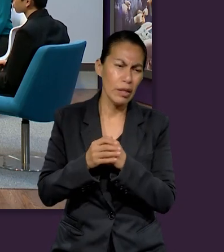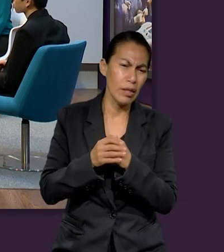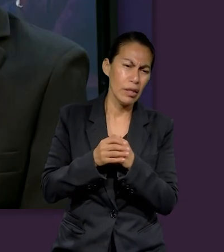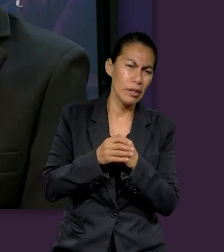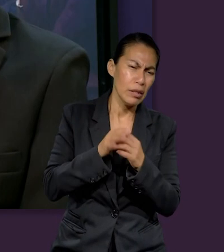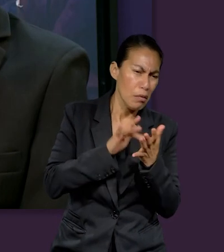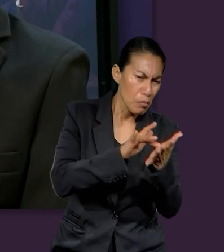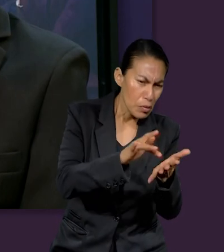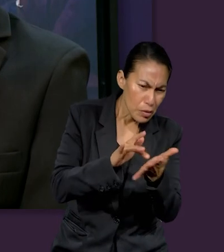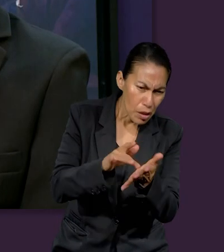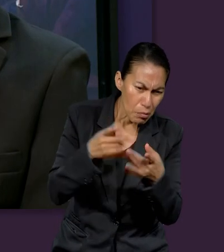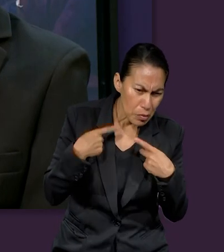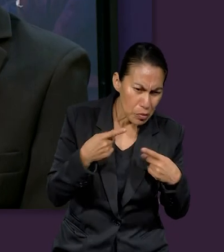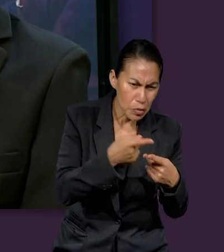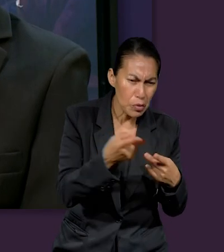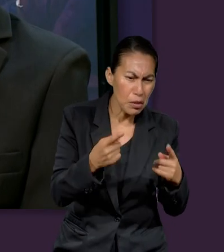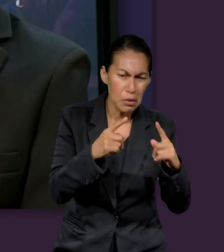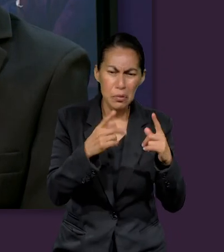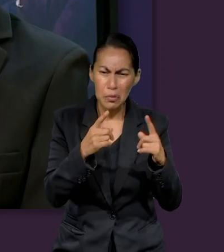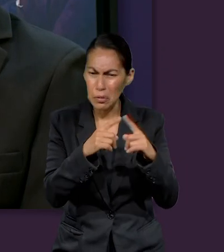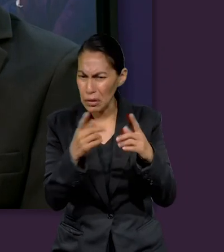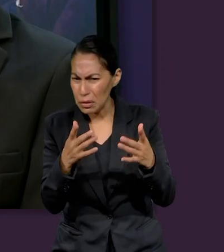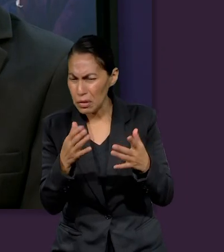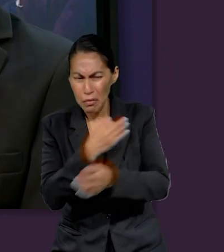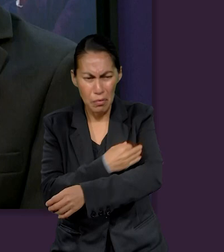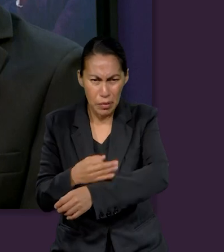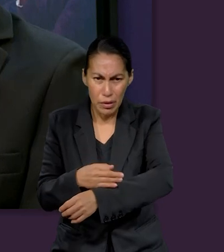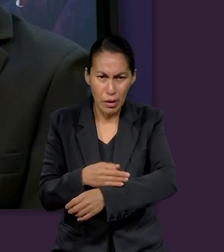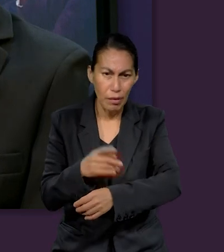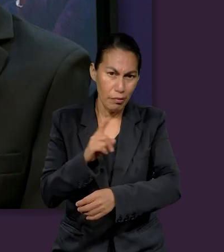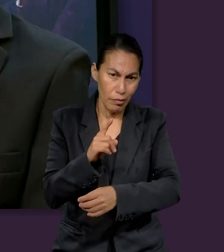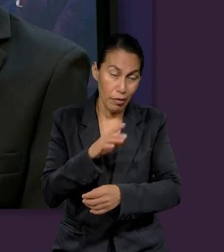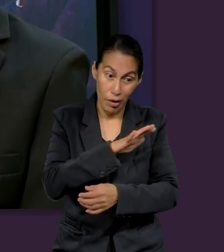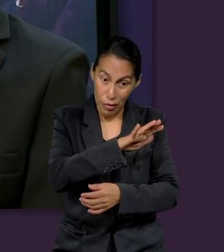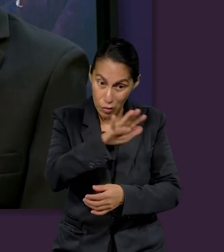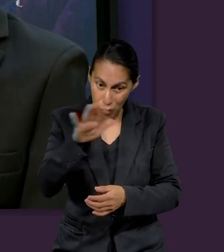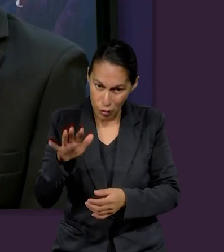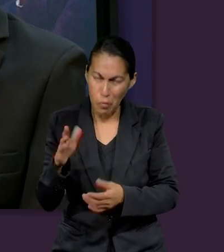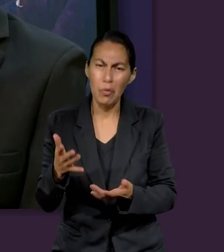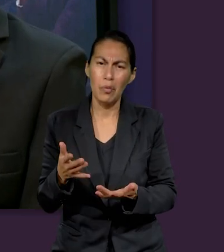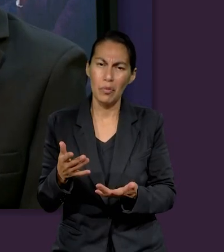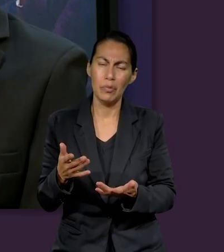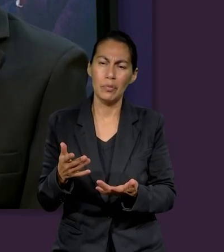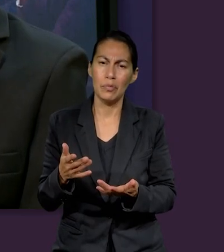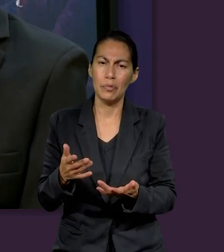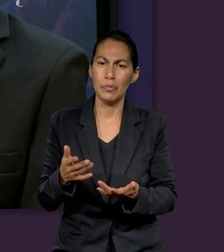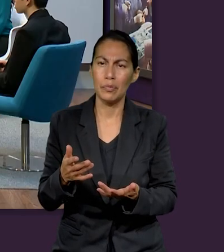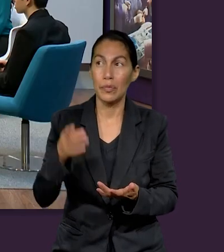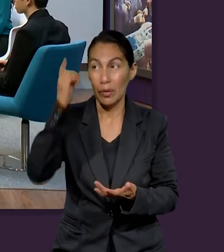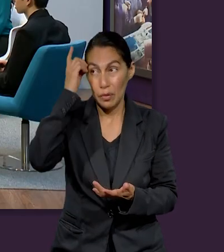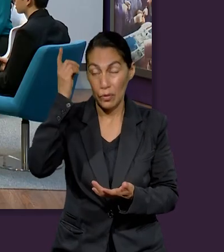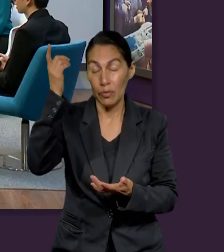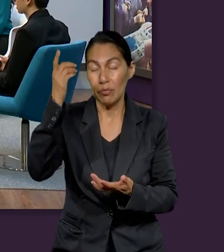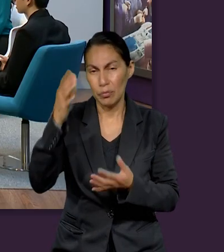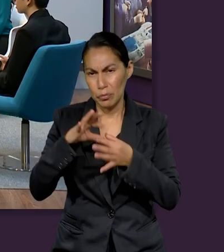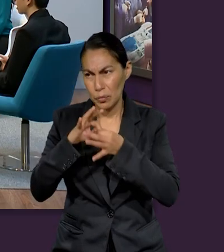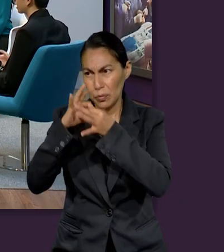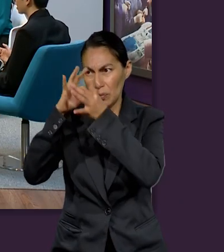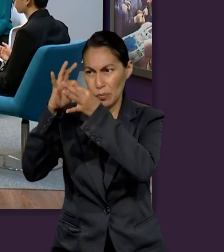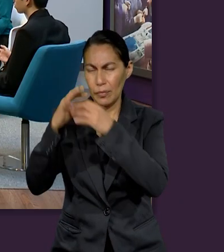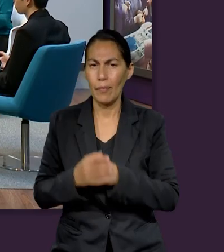siento de que pues no solo con ofrendas a la iglesia o a la o el legado a la familia es lo importante sino pues